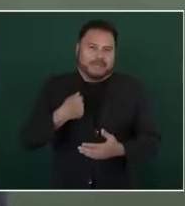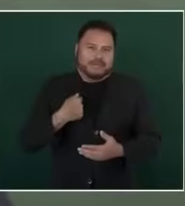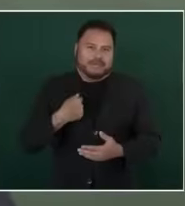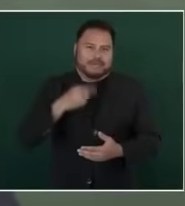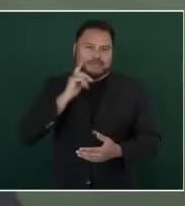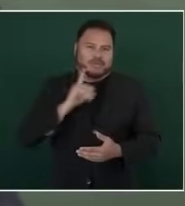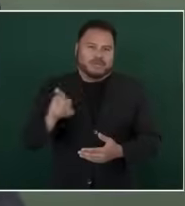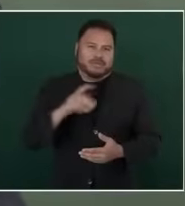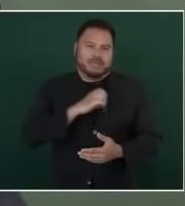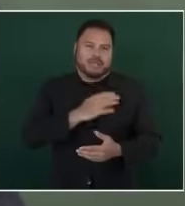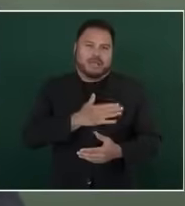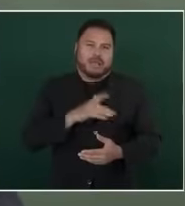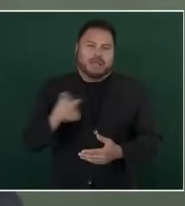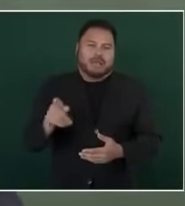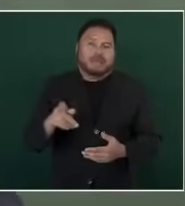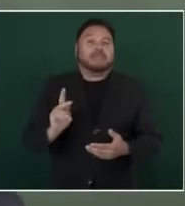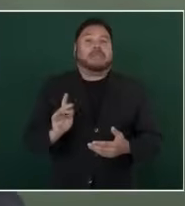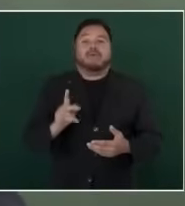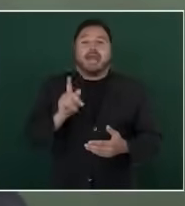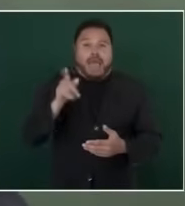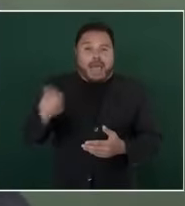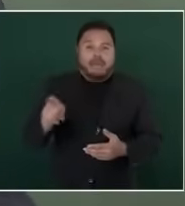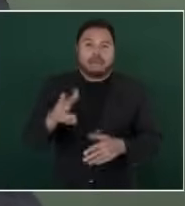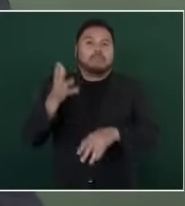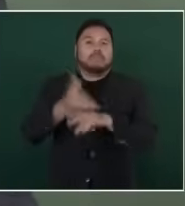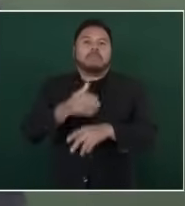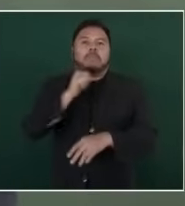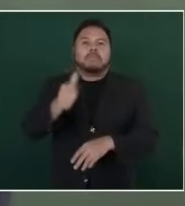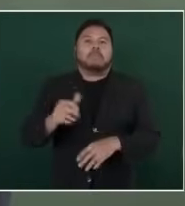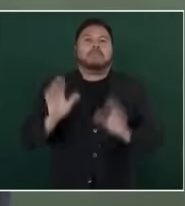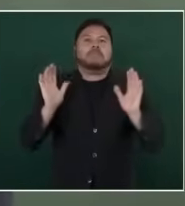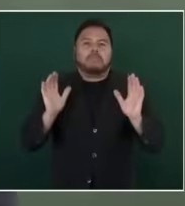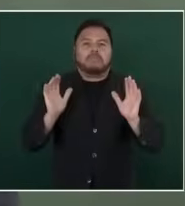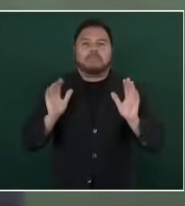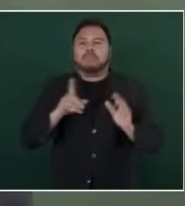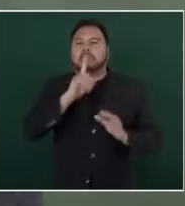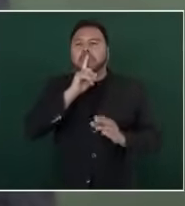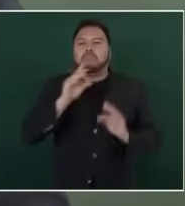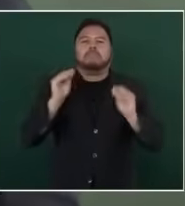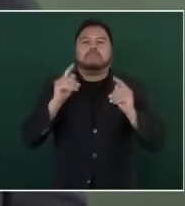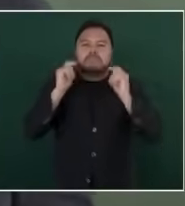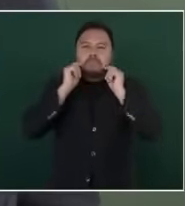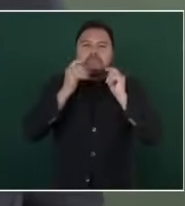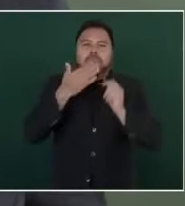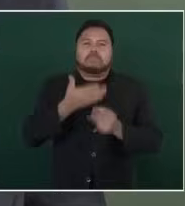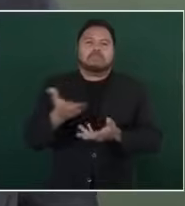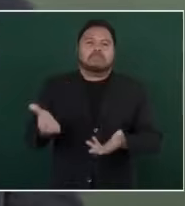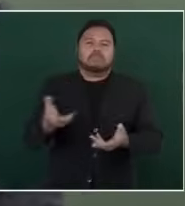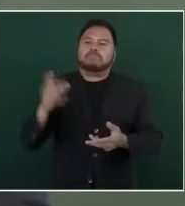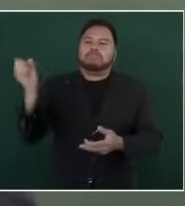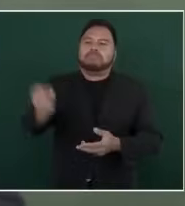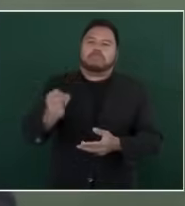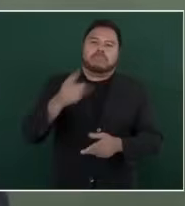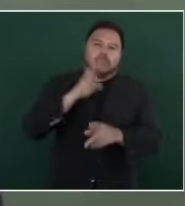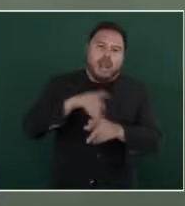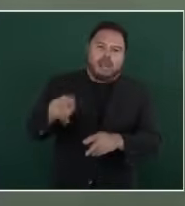Y pues a ella no la sancionan, ni a quienes la trajeron.